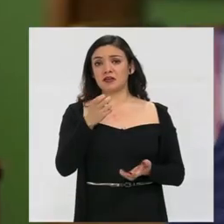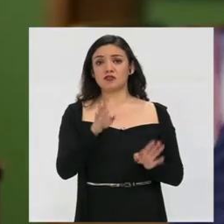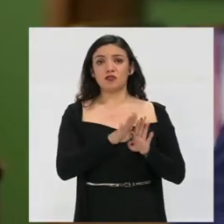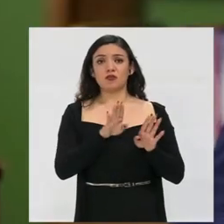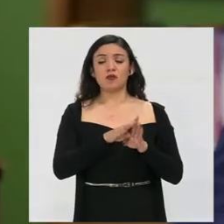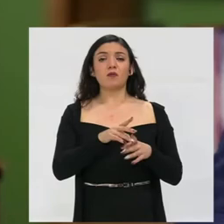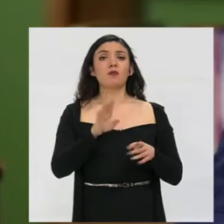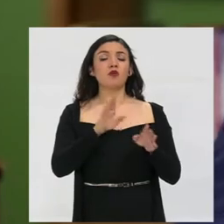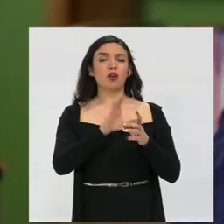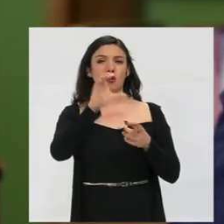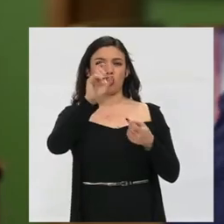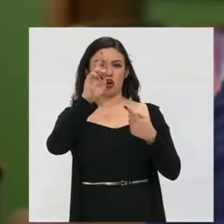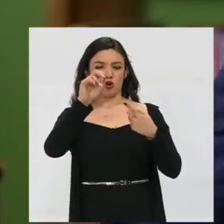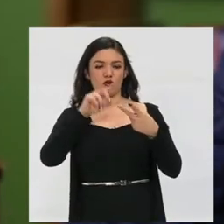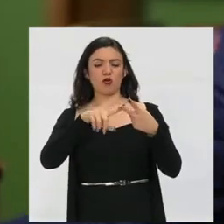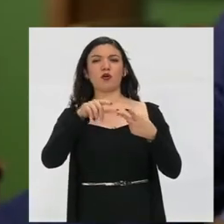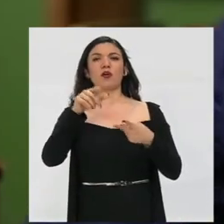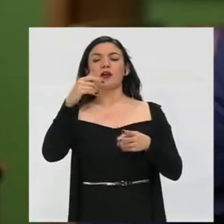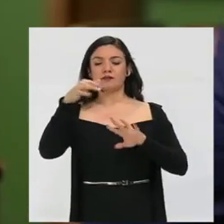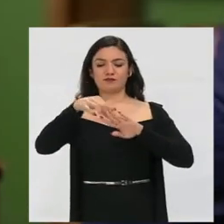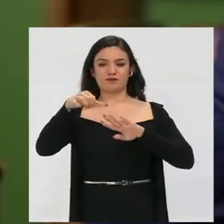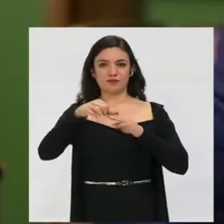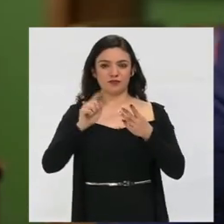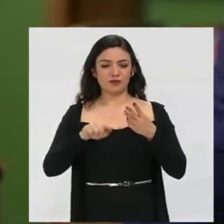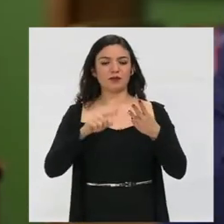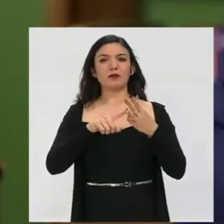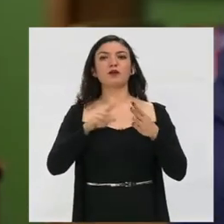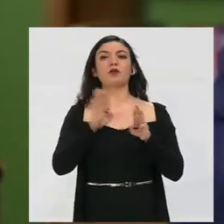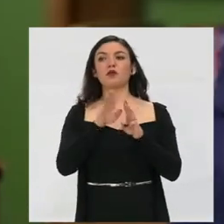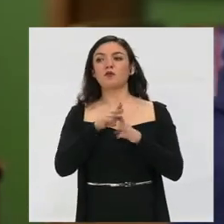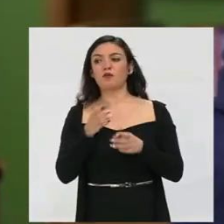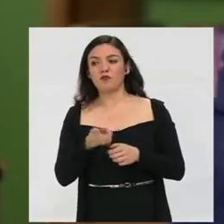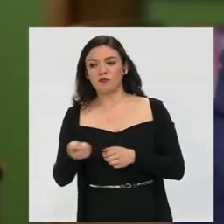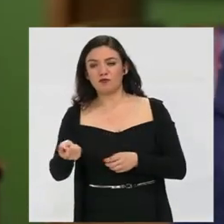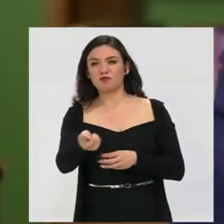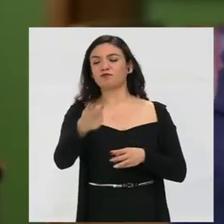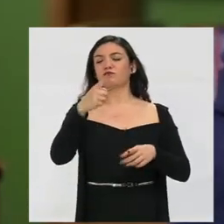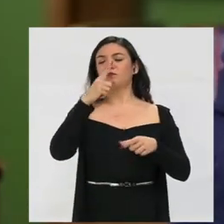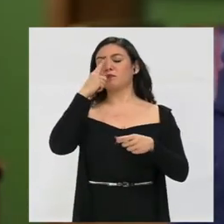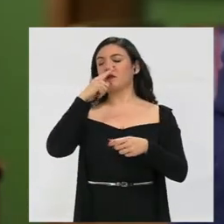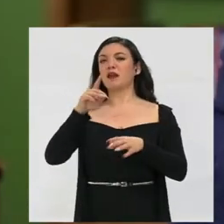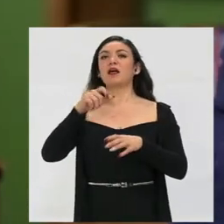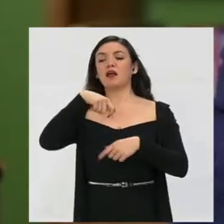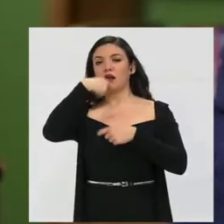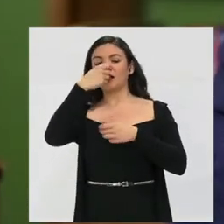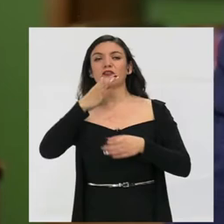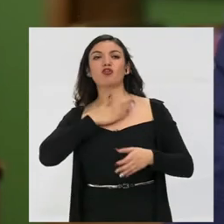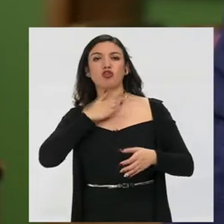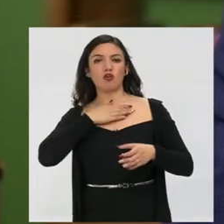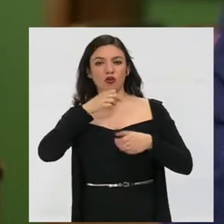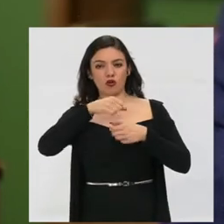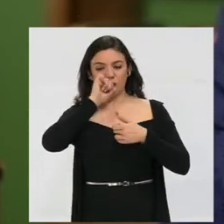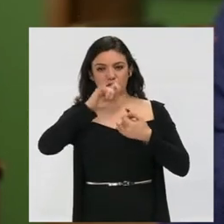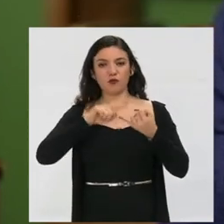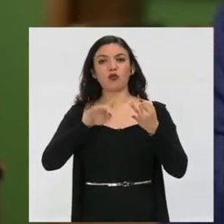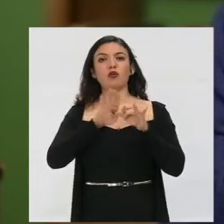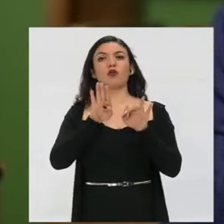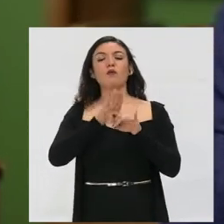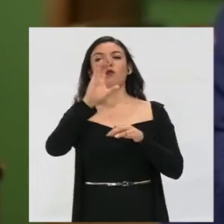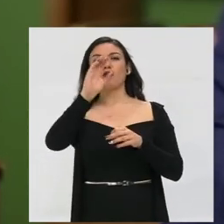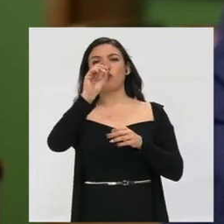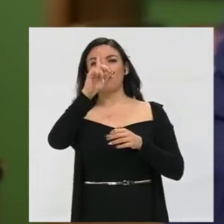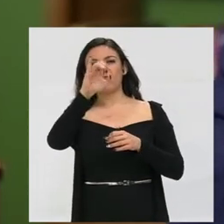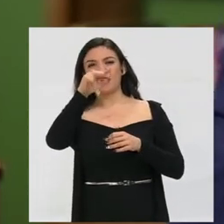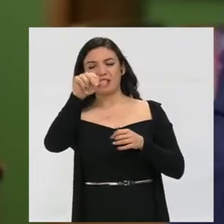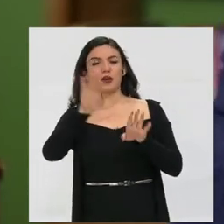Y eso es el cristal. Cloro, cetona y matarratas. Y una que otra sustancia como dextrometorfano, que es un jarabe para la